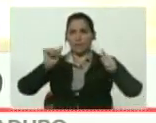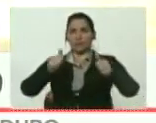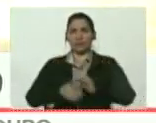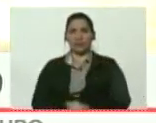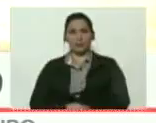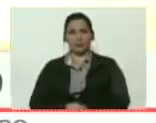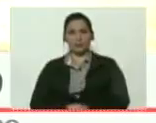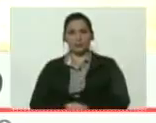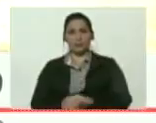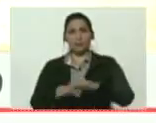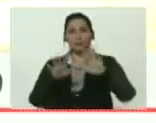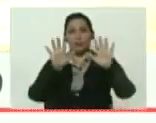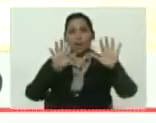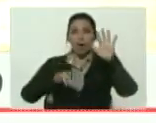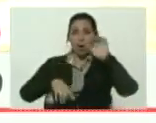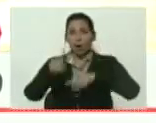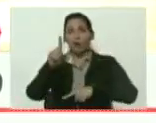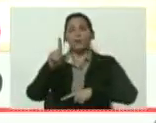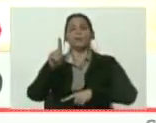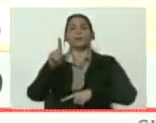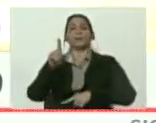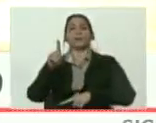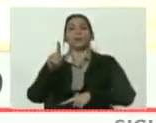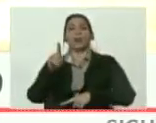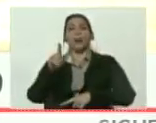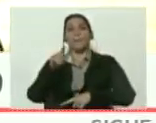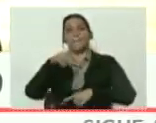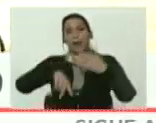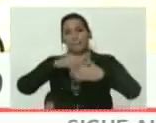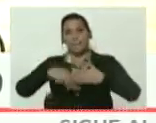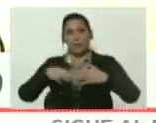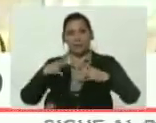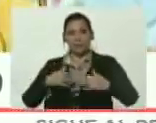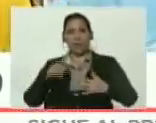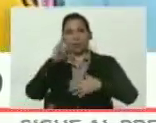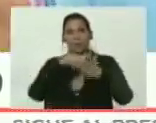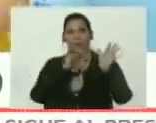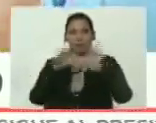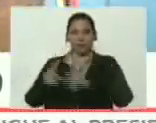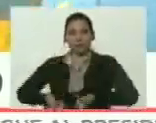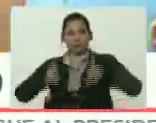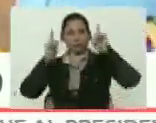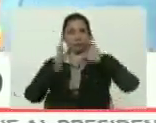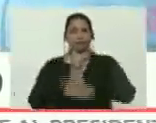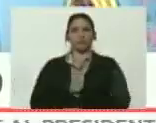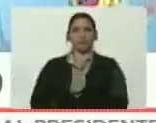el undécimo Plan Vacacional Comunitario 2019. ¡Cúmplase